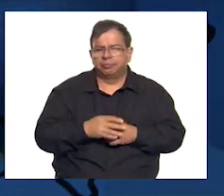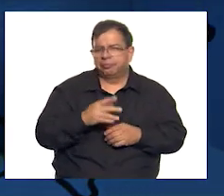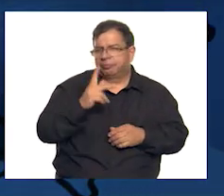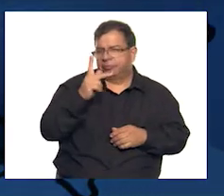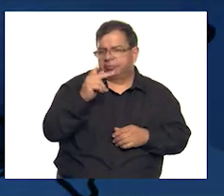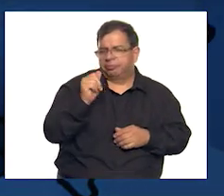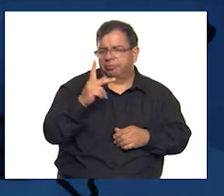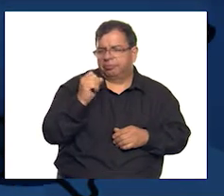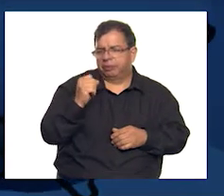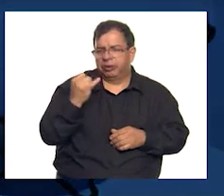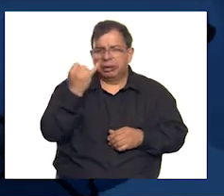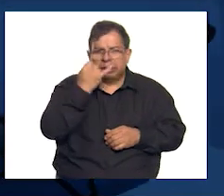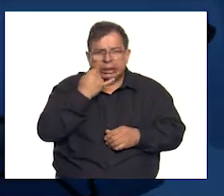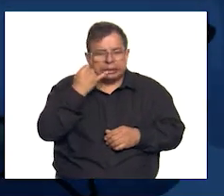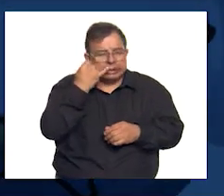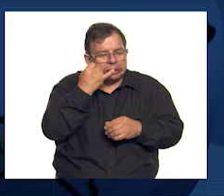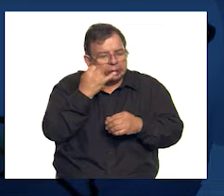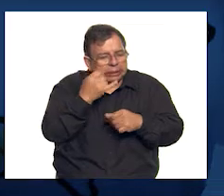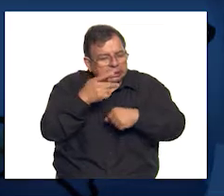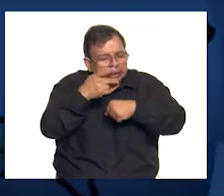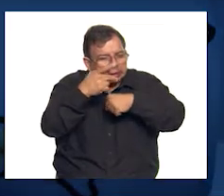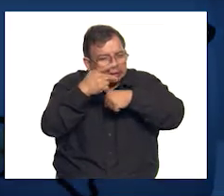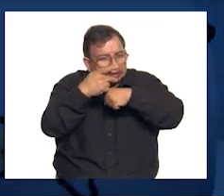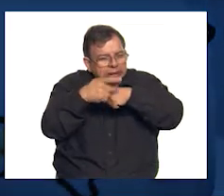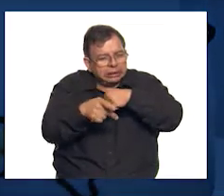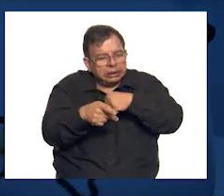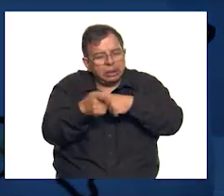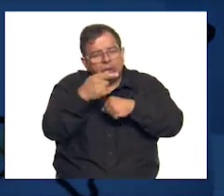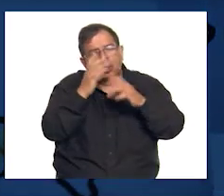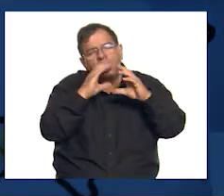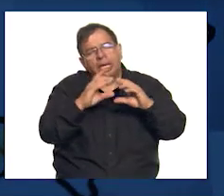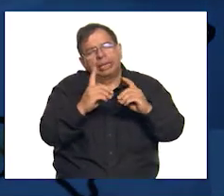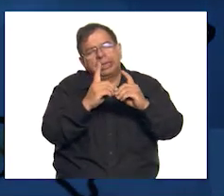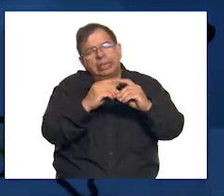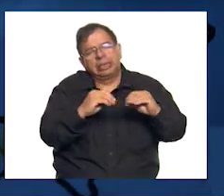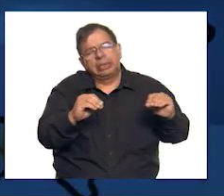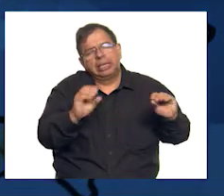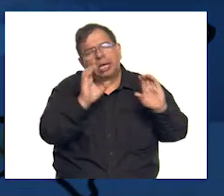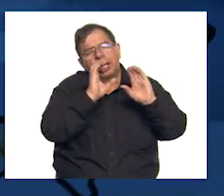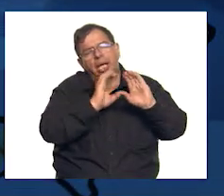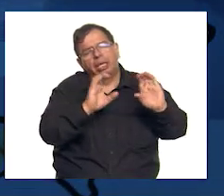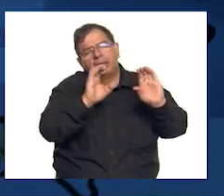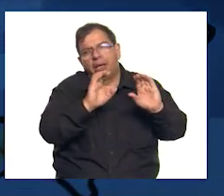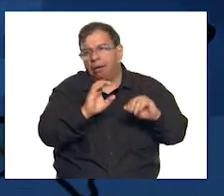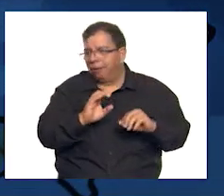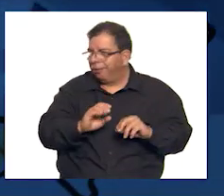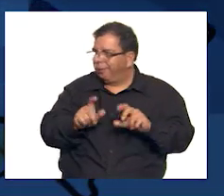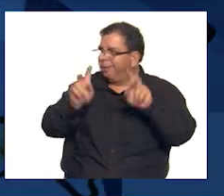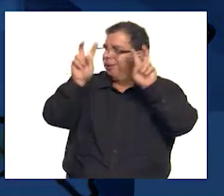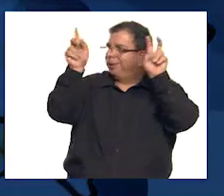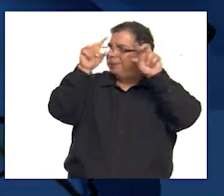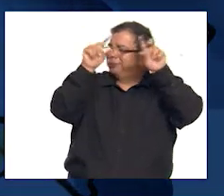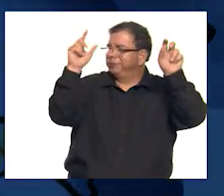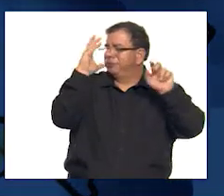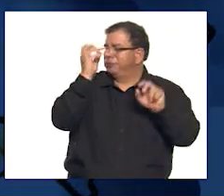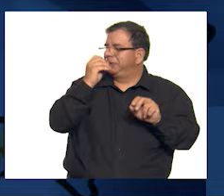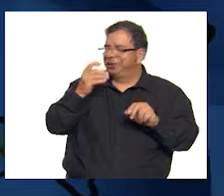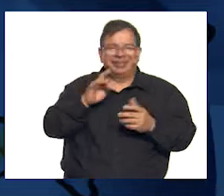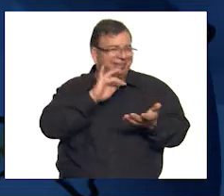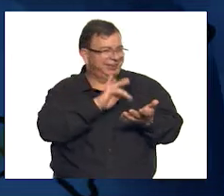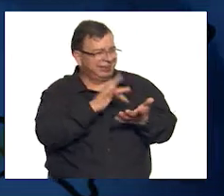pápago, una lengua en peligro que canta a la belleza del desierto. Qué bonito título, María. Muchas gracias,